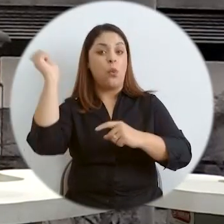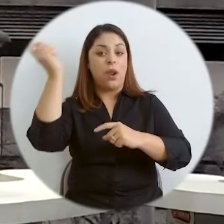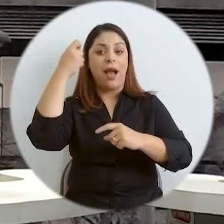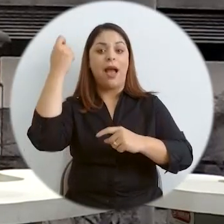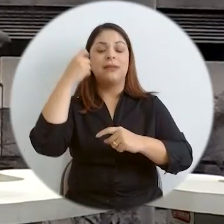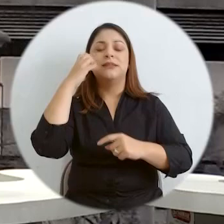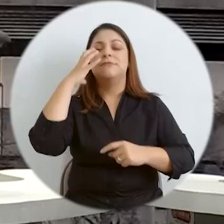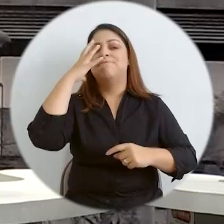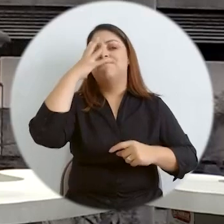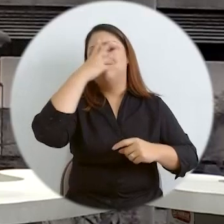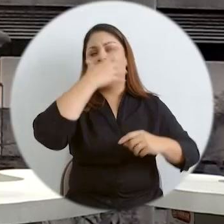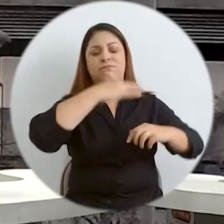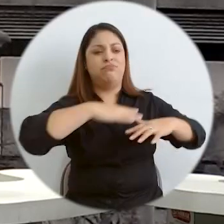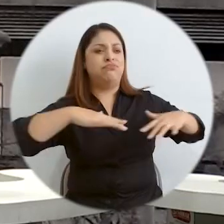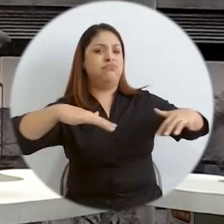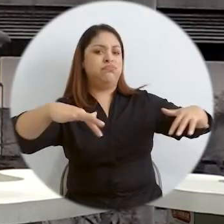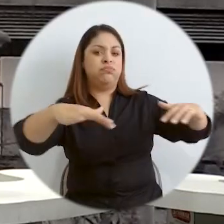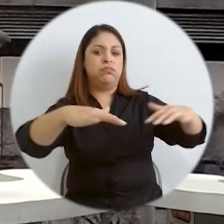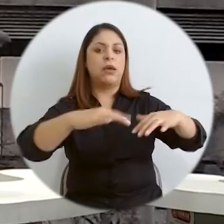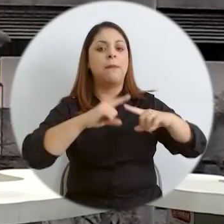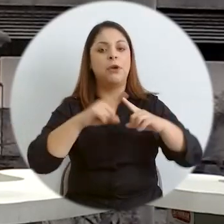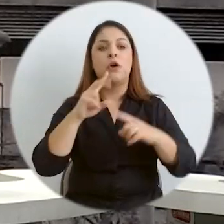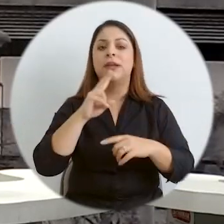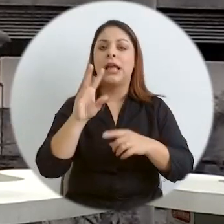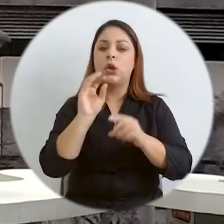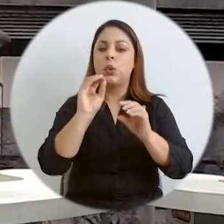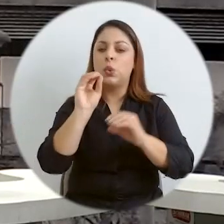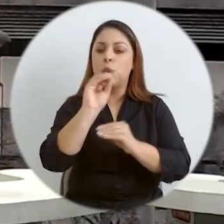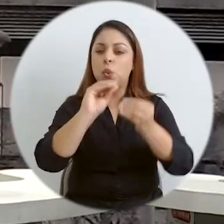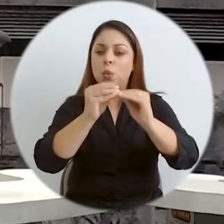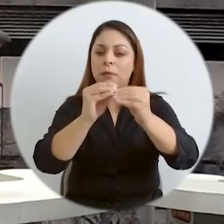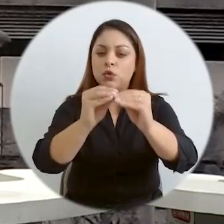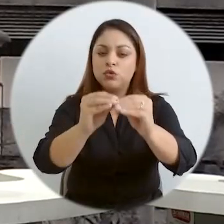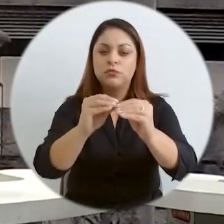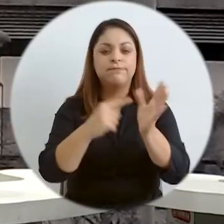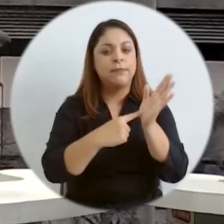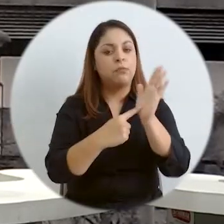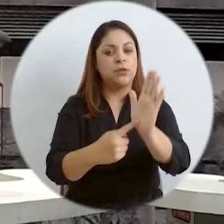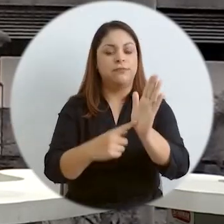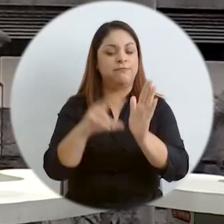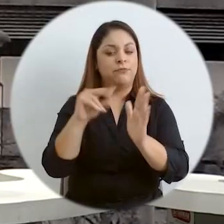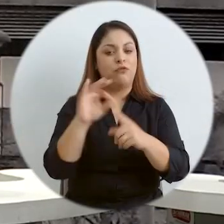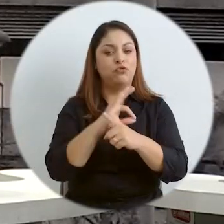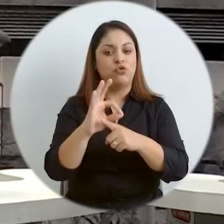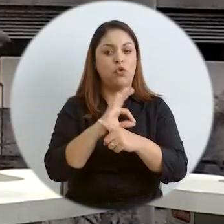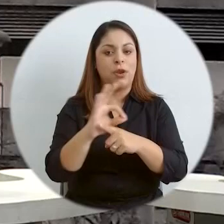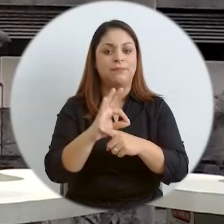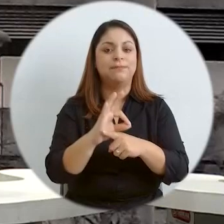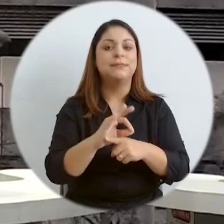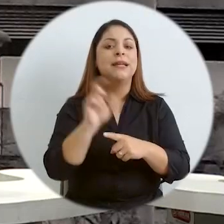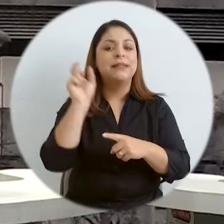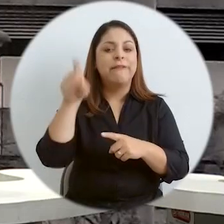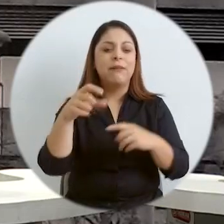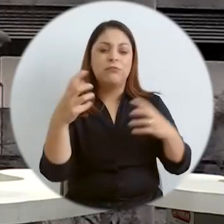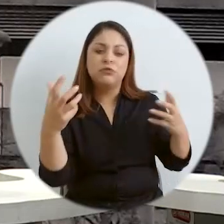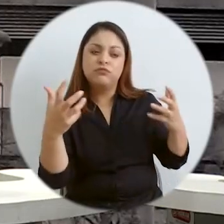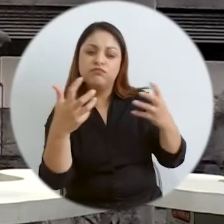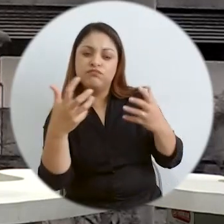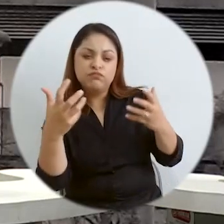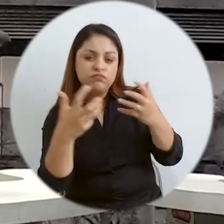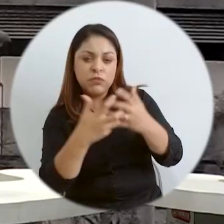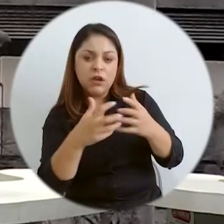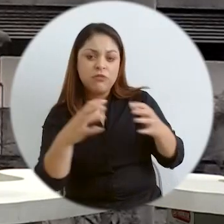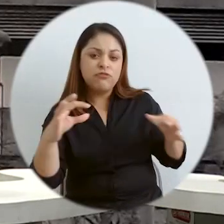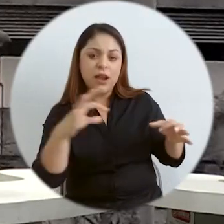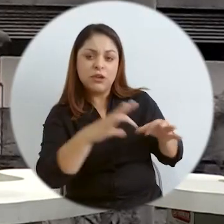lo demuestran que no ha funcionado. Entonces aquí hay que estudiar cuáles son las relaciones que ha habido entre el centro y la periferia en cuanto a Guanacaste